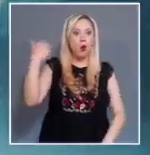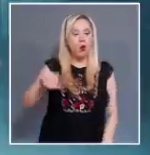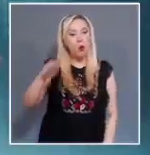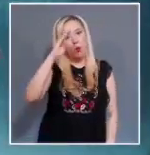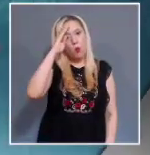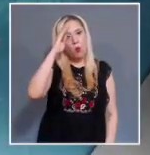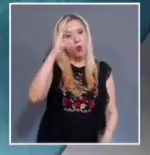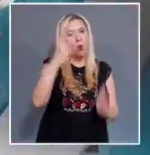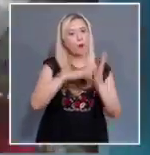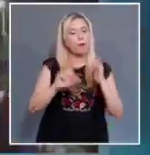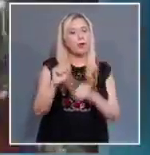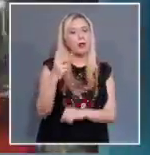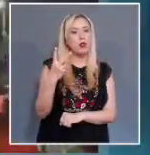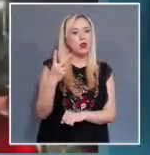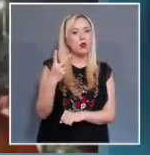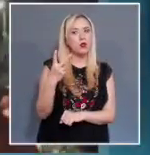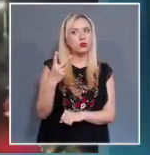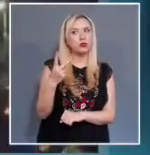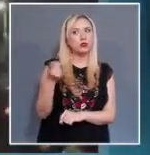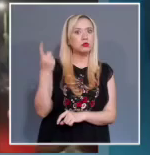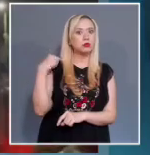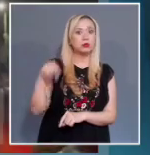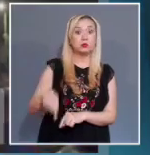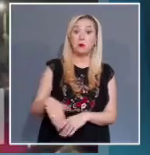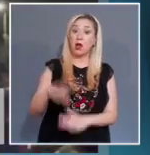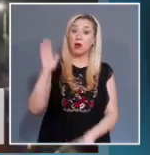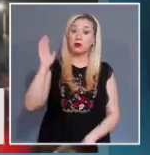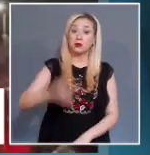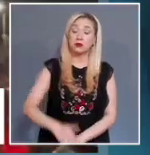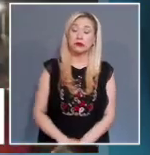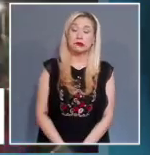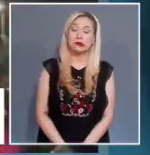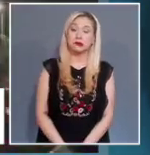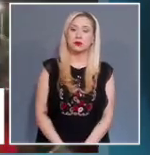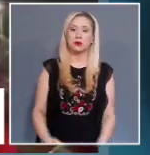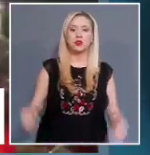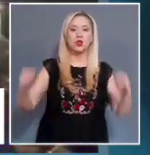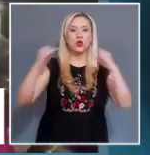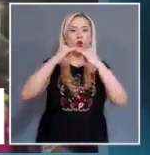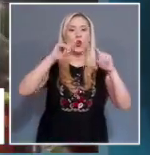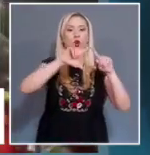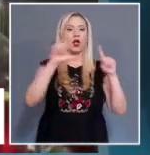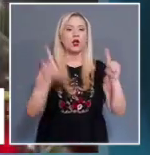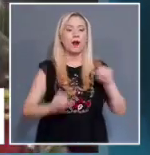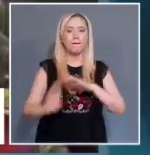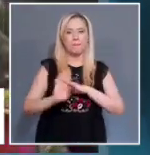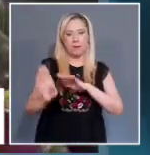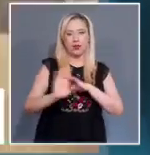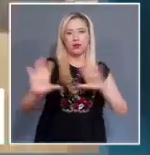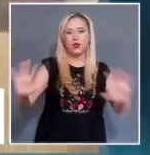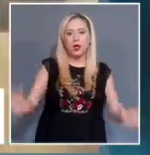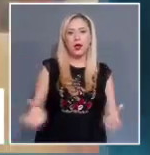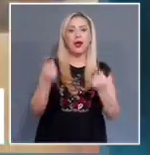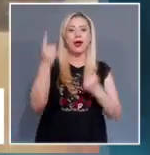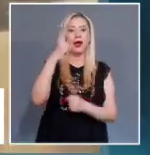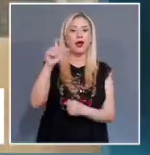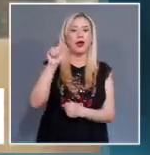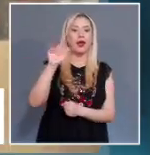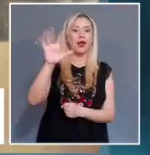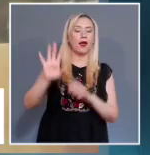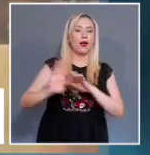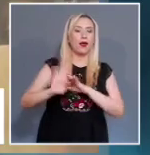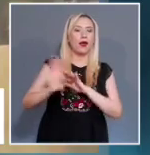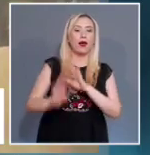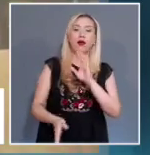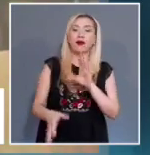2022. El Instituto Nacional de Migración rescató a 175 migrantes que viajaban hacinados en la